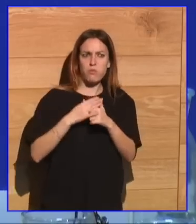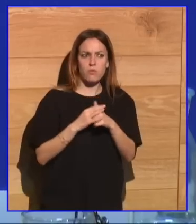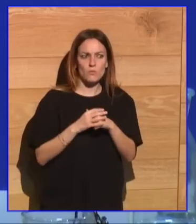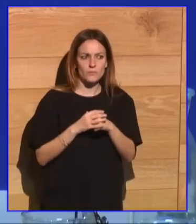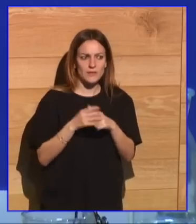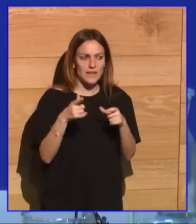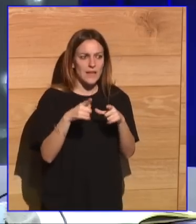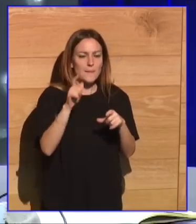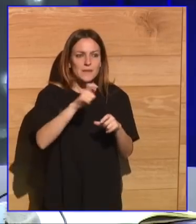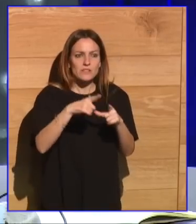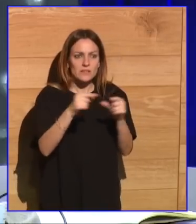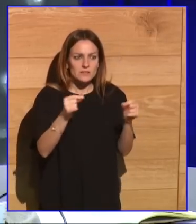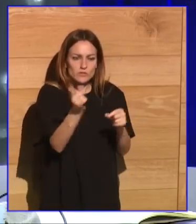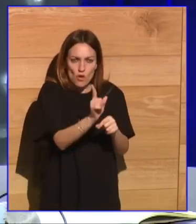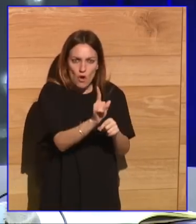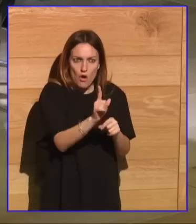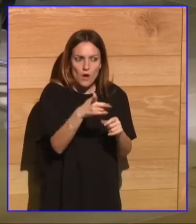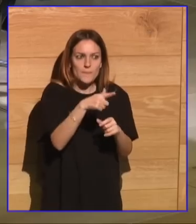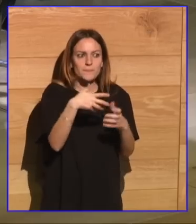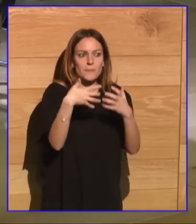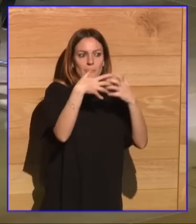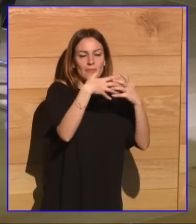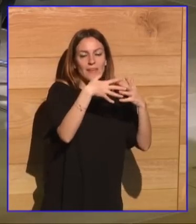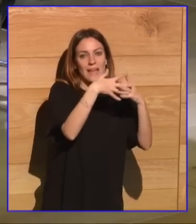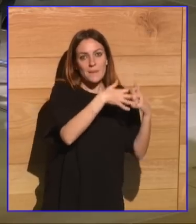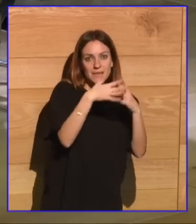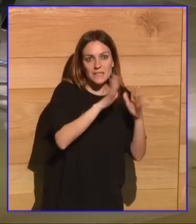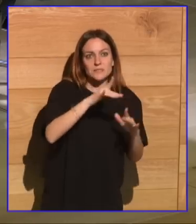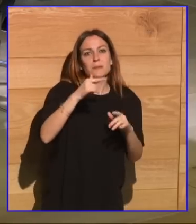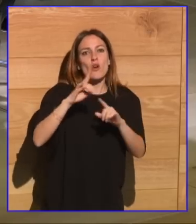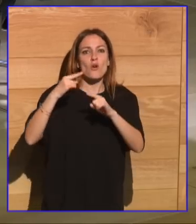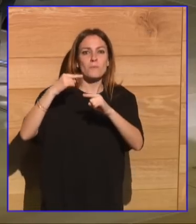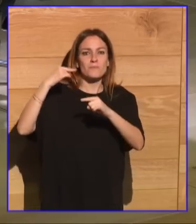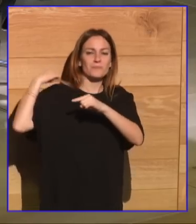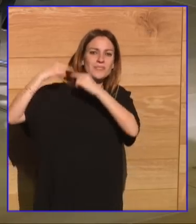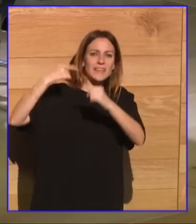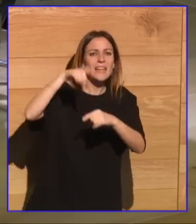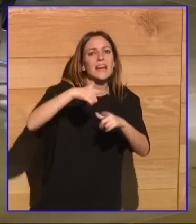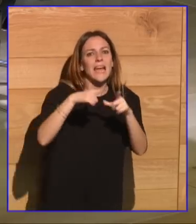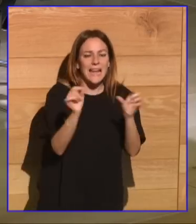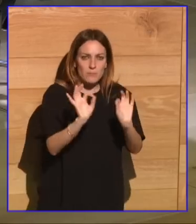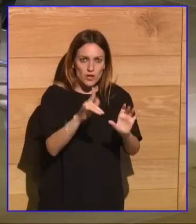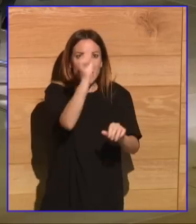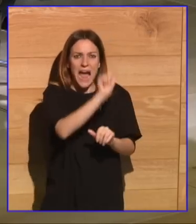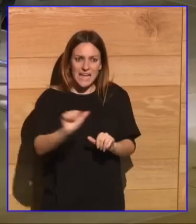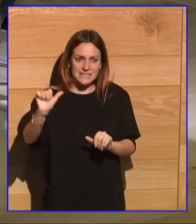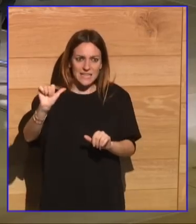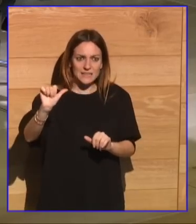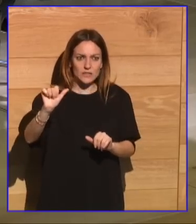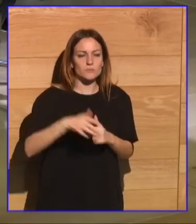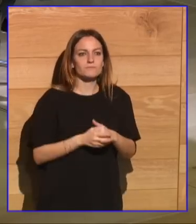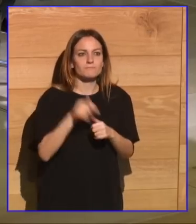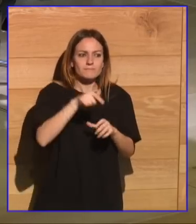japoneses territorio... Americanos descendientes de japoneses. Americanos descendientes de japoneses, Eso eso es, asiáticos. ¿Y cómo lo diferenciarían? ¿Por En el campos apellido?